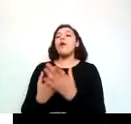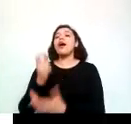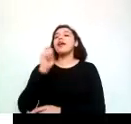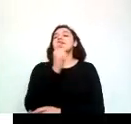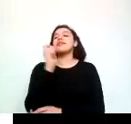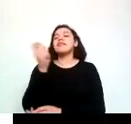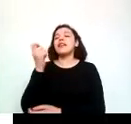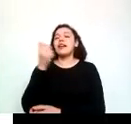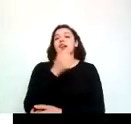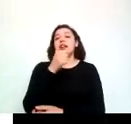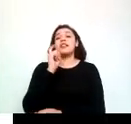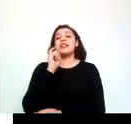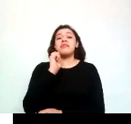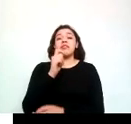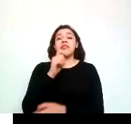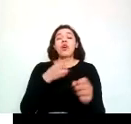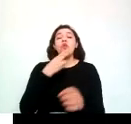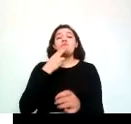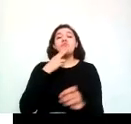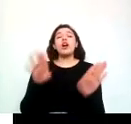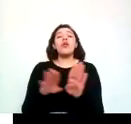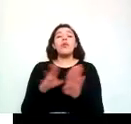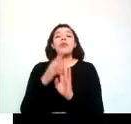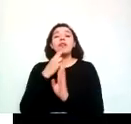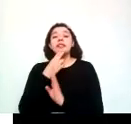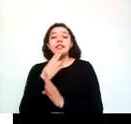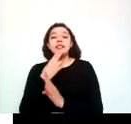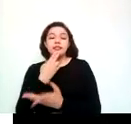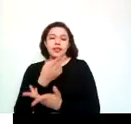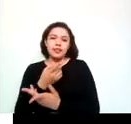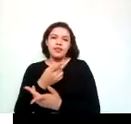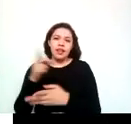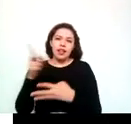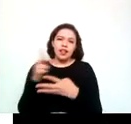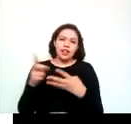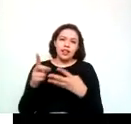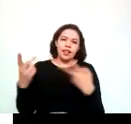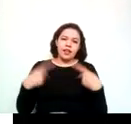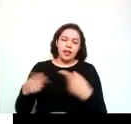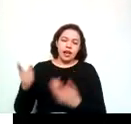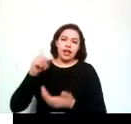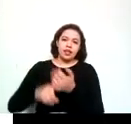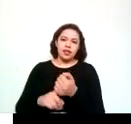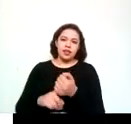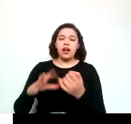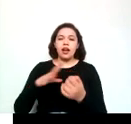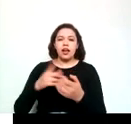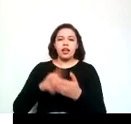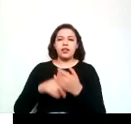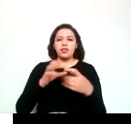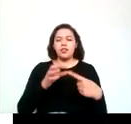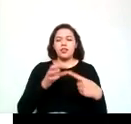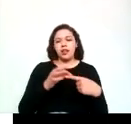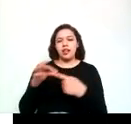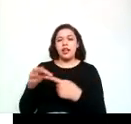nos sirven. Vamos a entrar un poquito más en detalle del tipo de preguntas que vienen dentro de estas guías y a quiénes